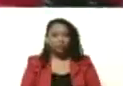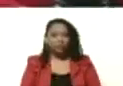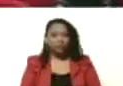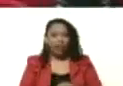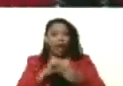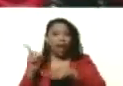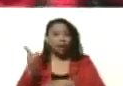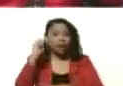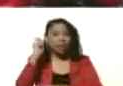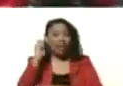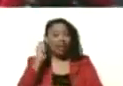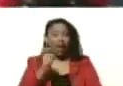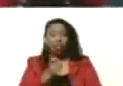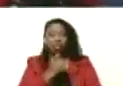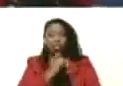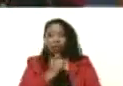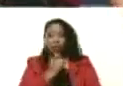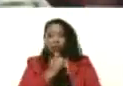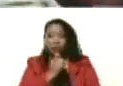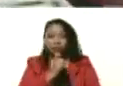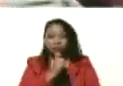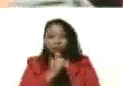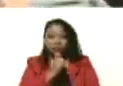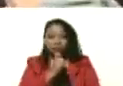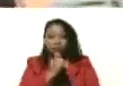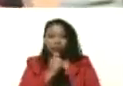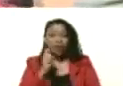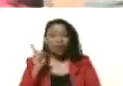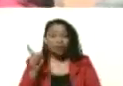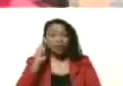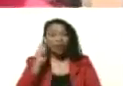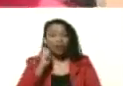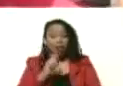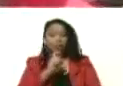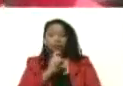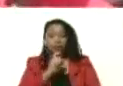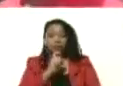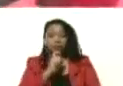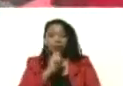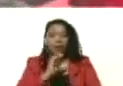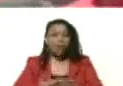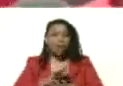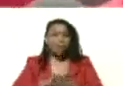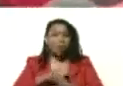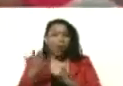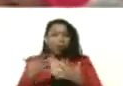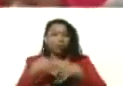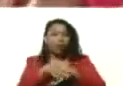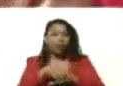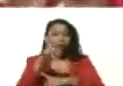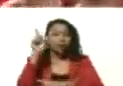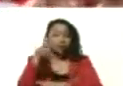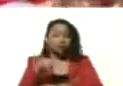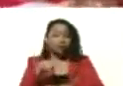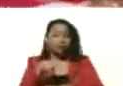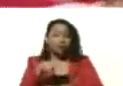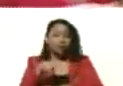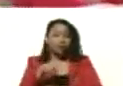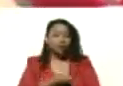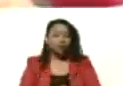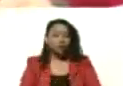Esa es una tarea complicada. Es una tarea complicada. Porque incluye también...